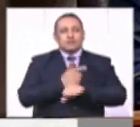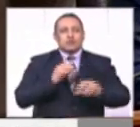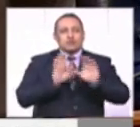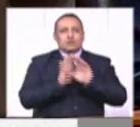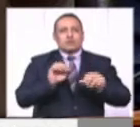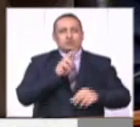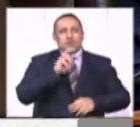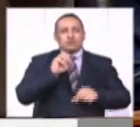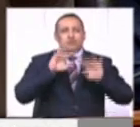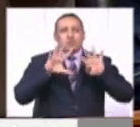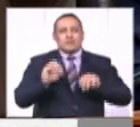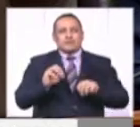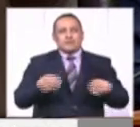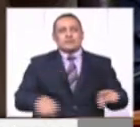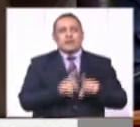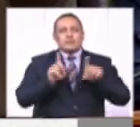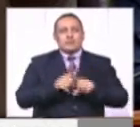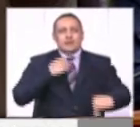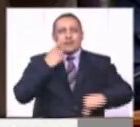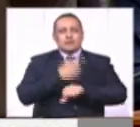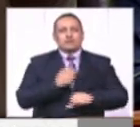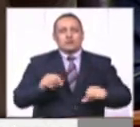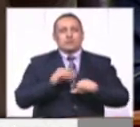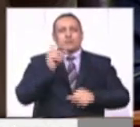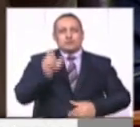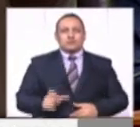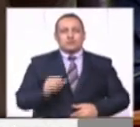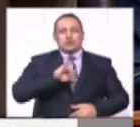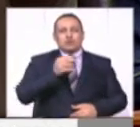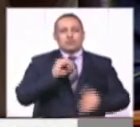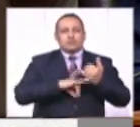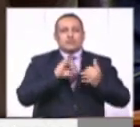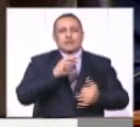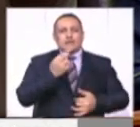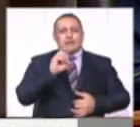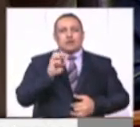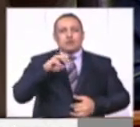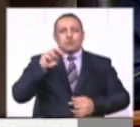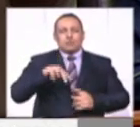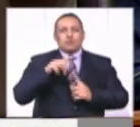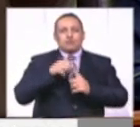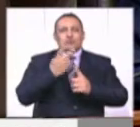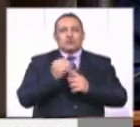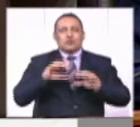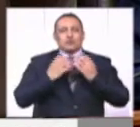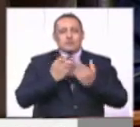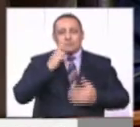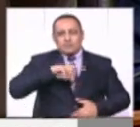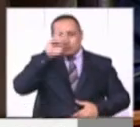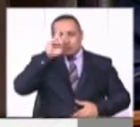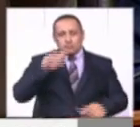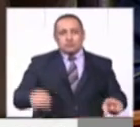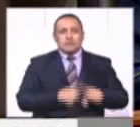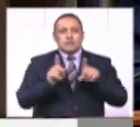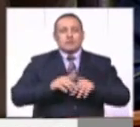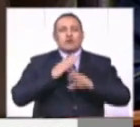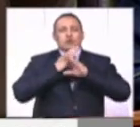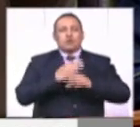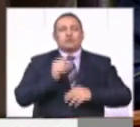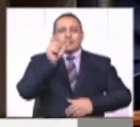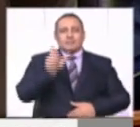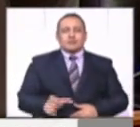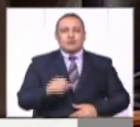constitucional 290 que interpone el denunciante Jorge Carlos Montoya manrique en su condición de congresista de la República contra el señor